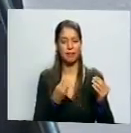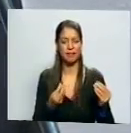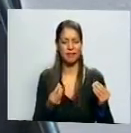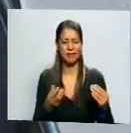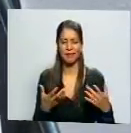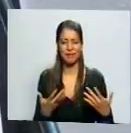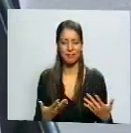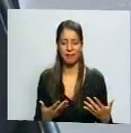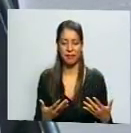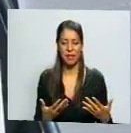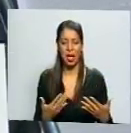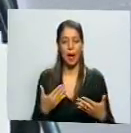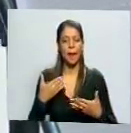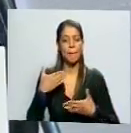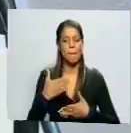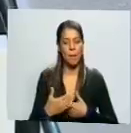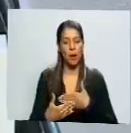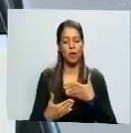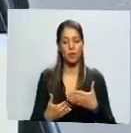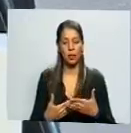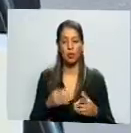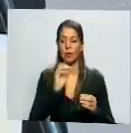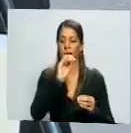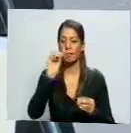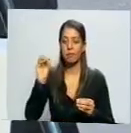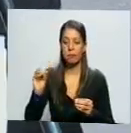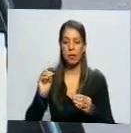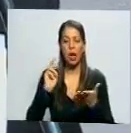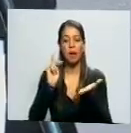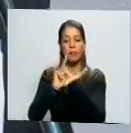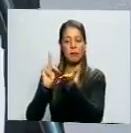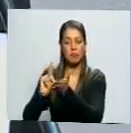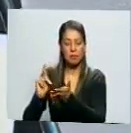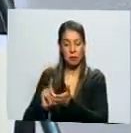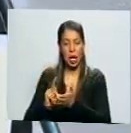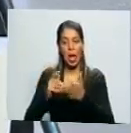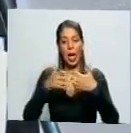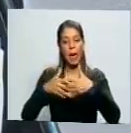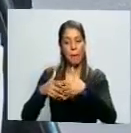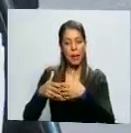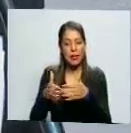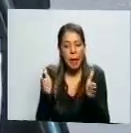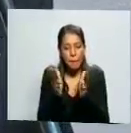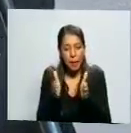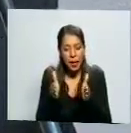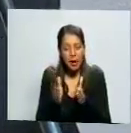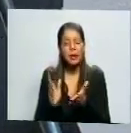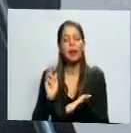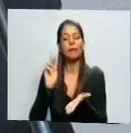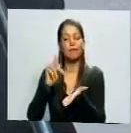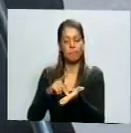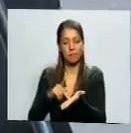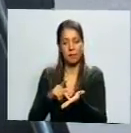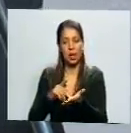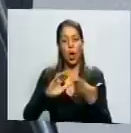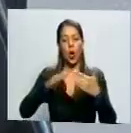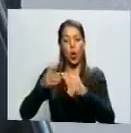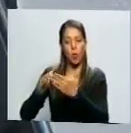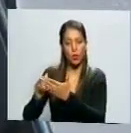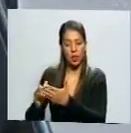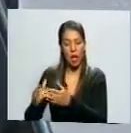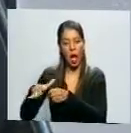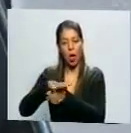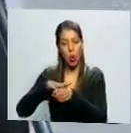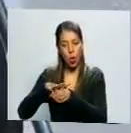generar los procesos de participación hacia los pequeños, medianos empresarios y al poder popular como son las